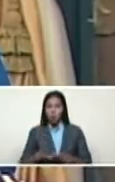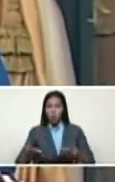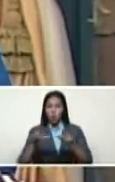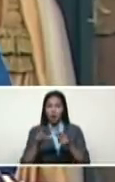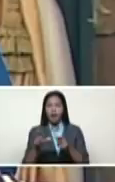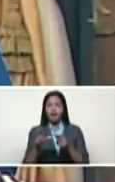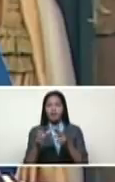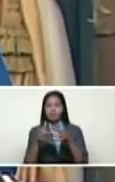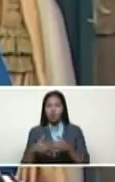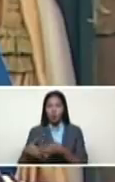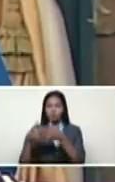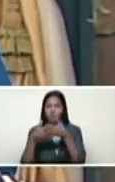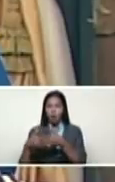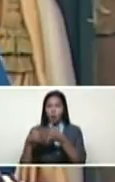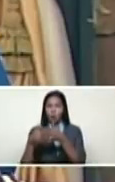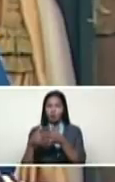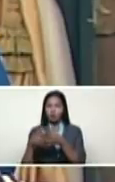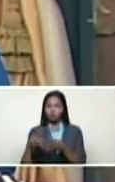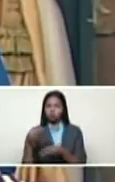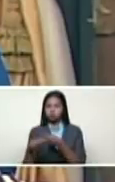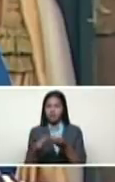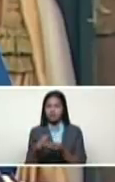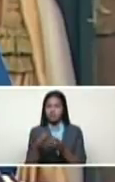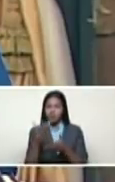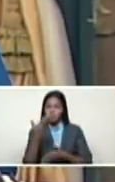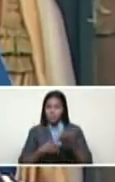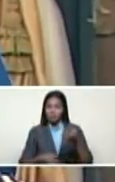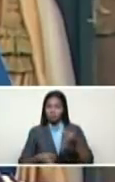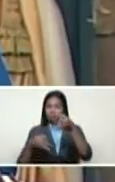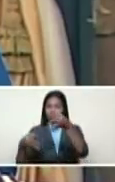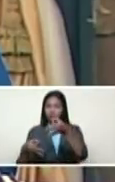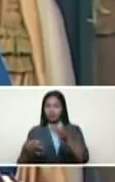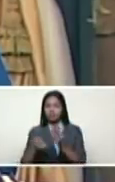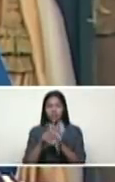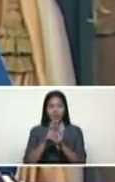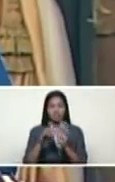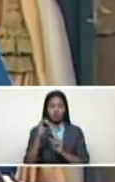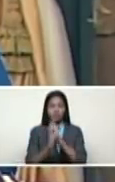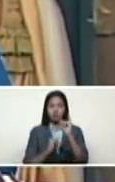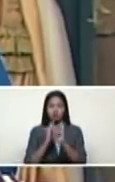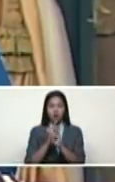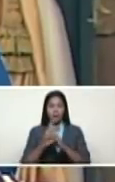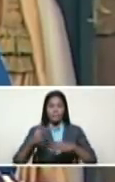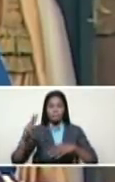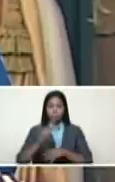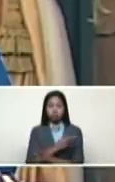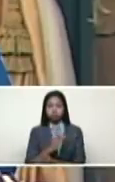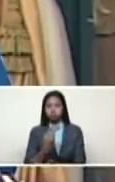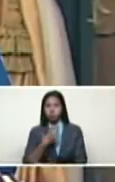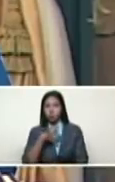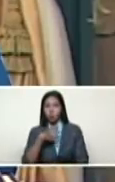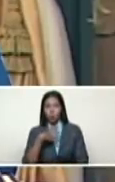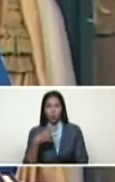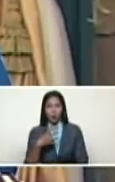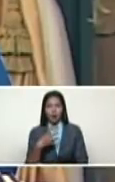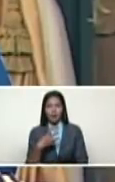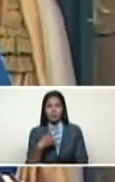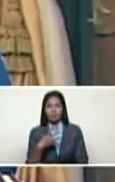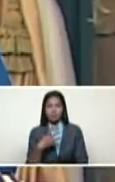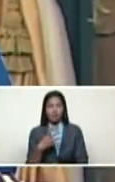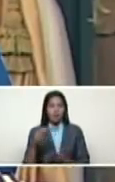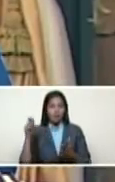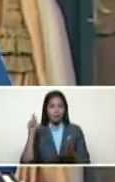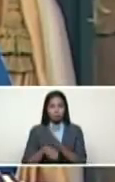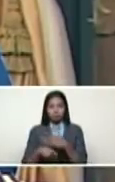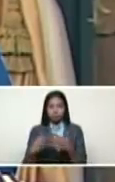Norteamérica, de la Convención de Viena del Derecho Internacional de Inviolabilidad e Inmunidad